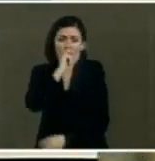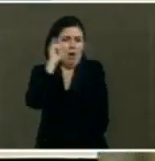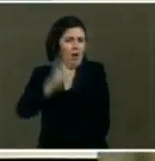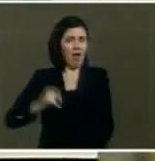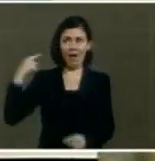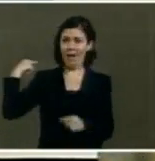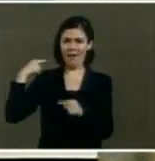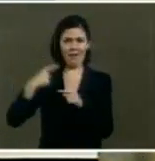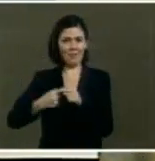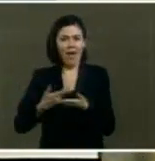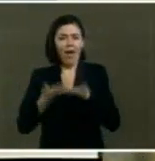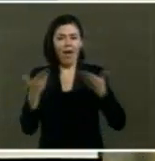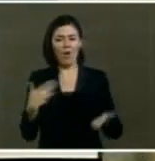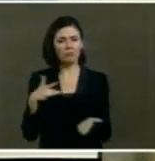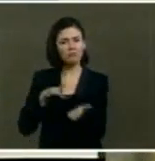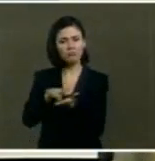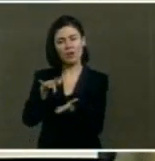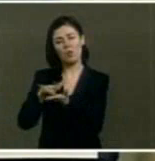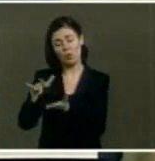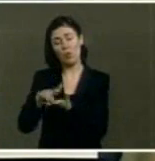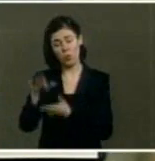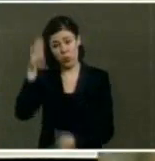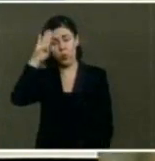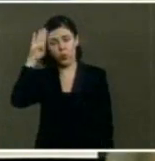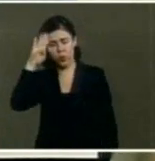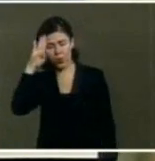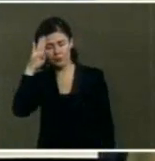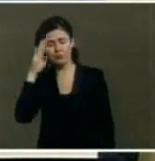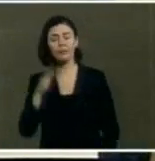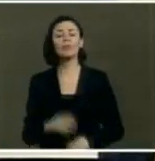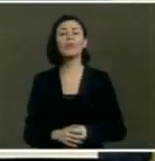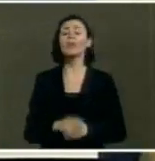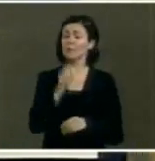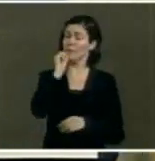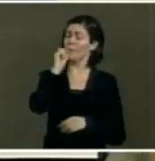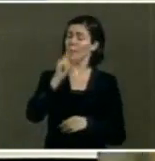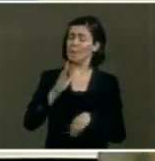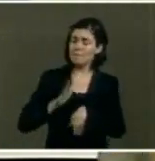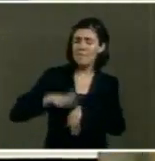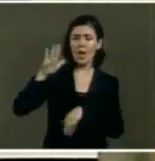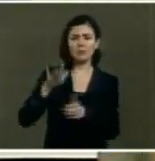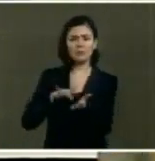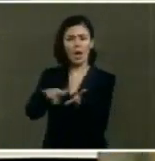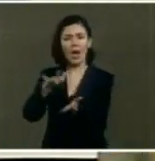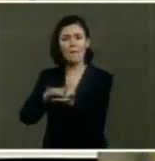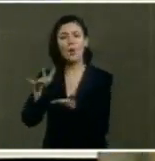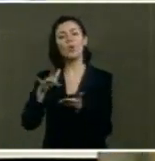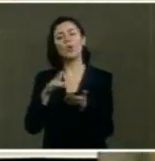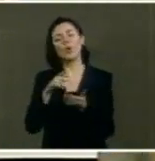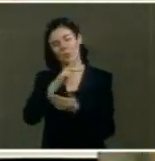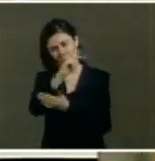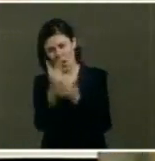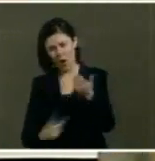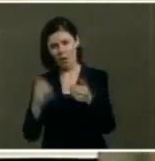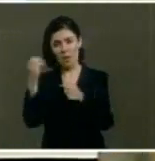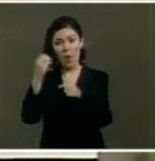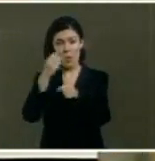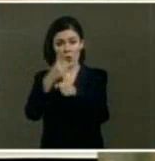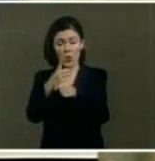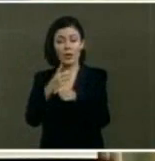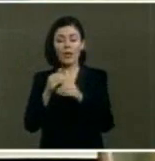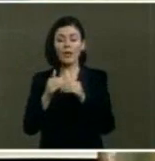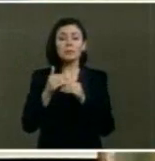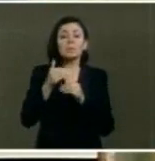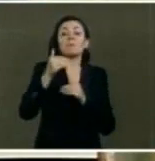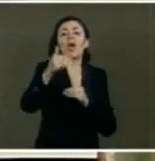de los programas, además, cuyo monto promedio también aumentamos, el apoyo de oportunidades 70%